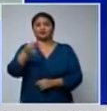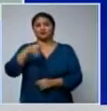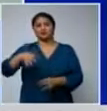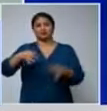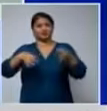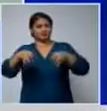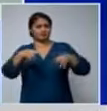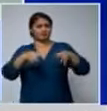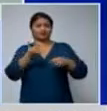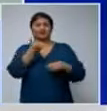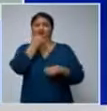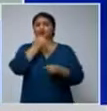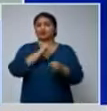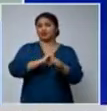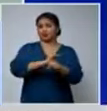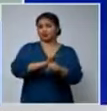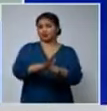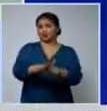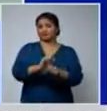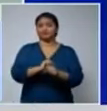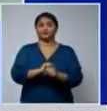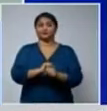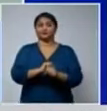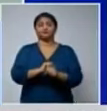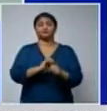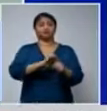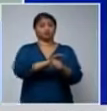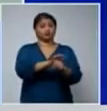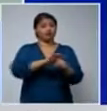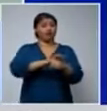Arroyo Naranjo con la cifra,